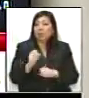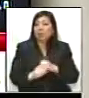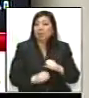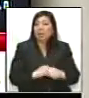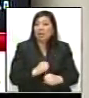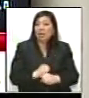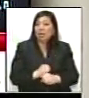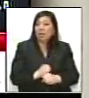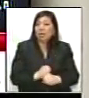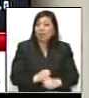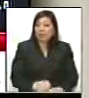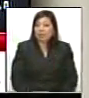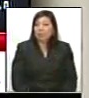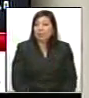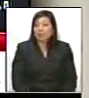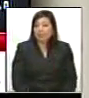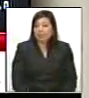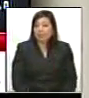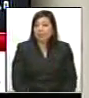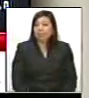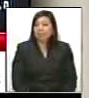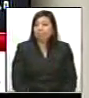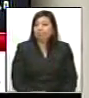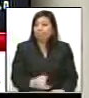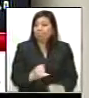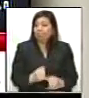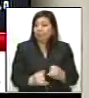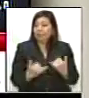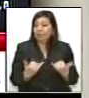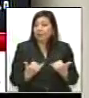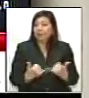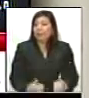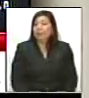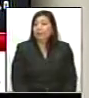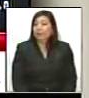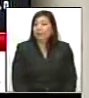2000 sin dirección era declarar el cierre de la votación